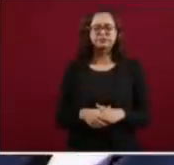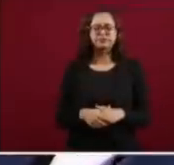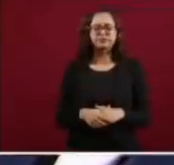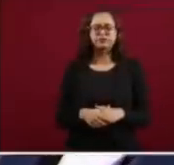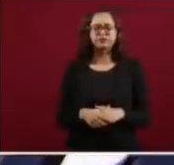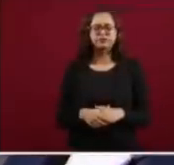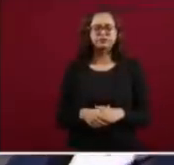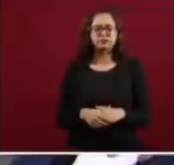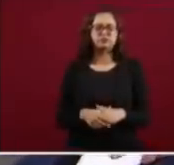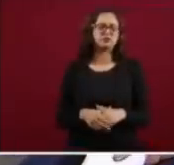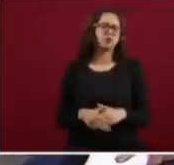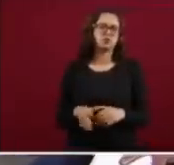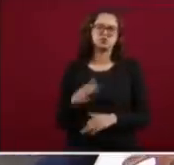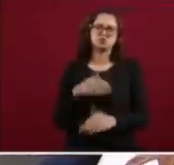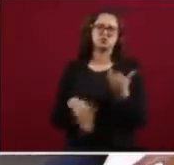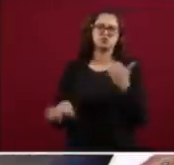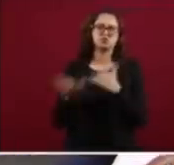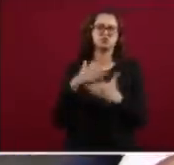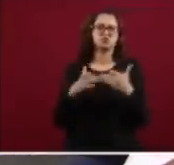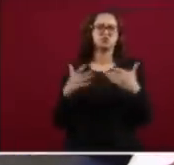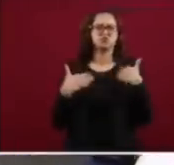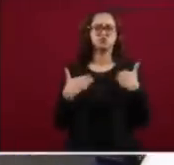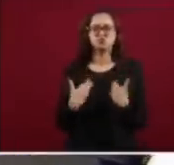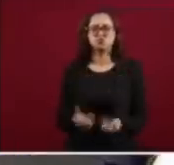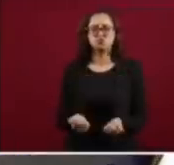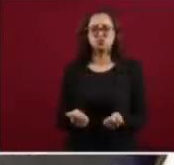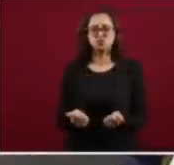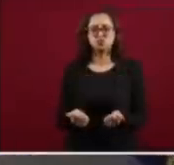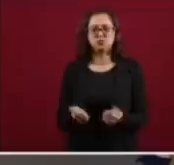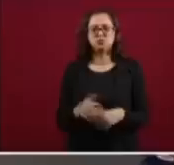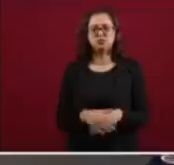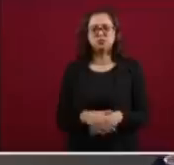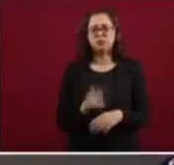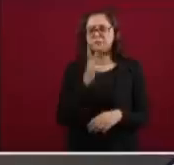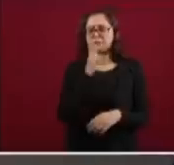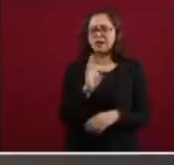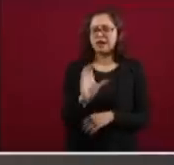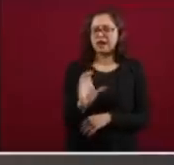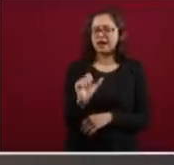más entendido que no haya carestía